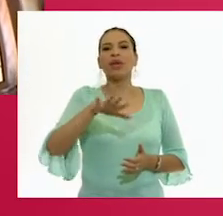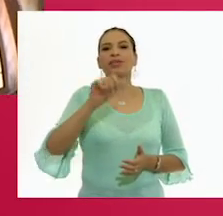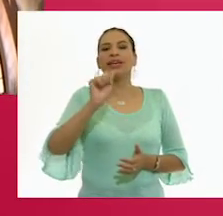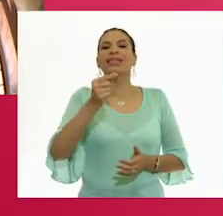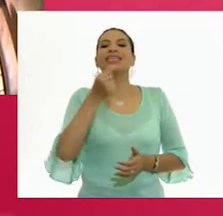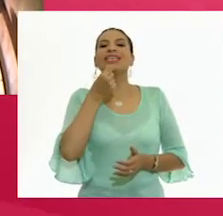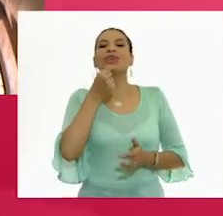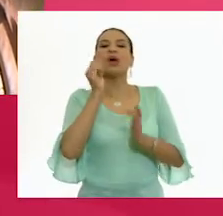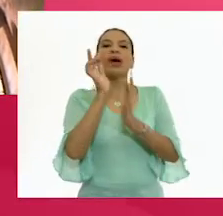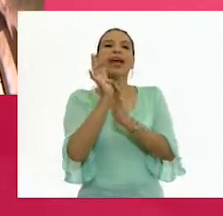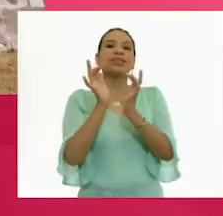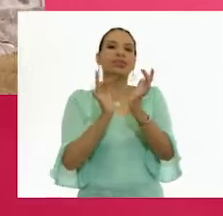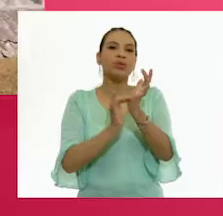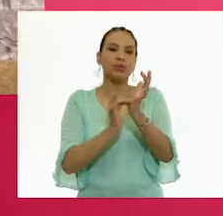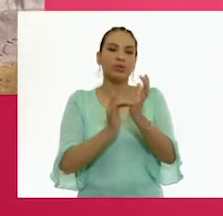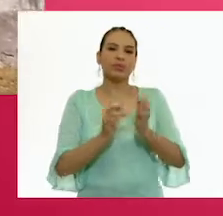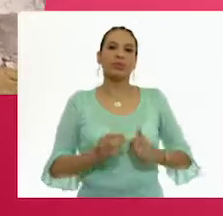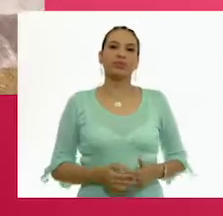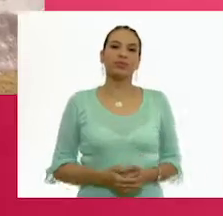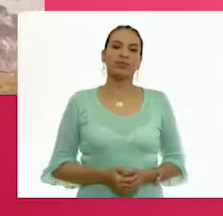Niño Jesús.